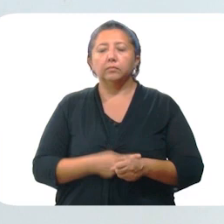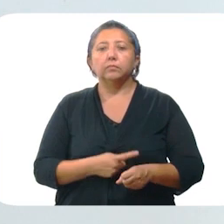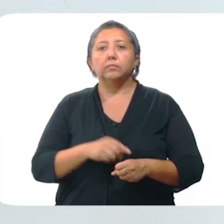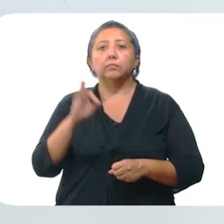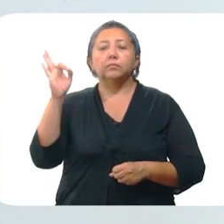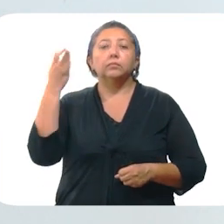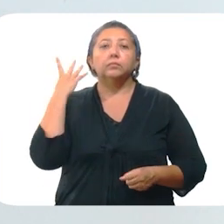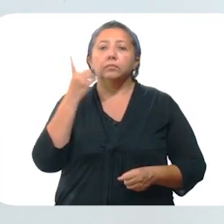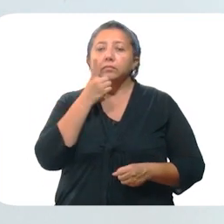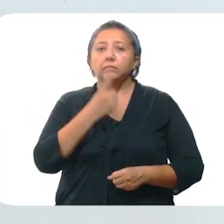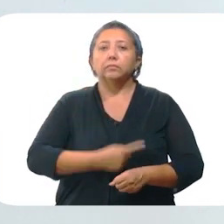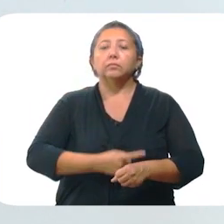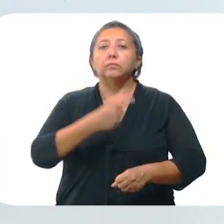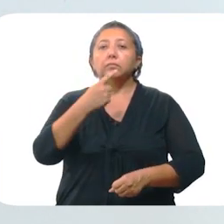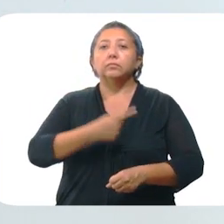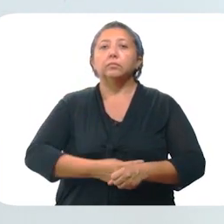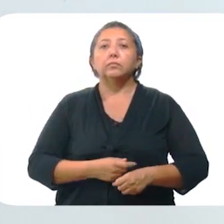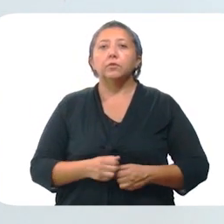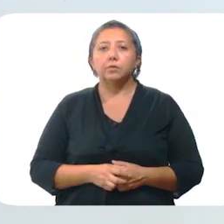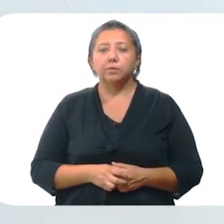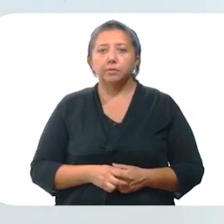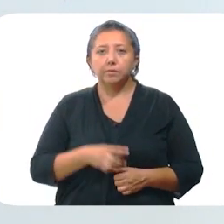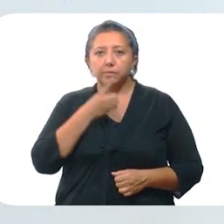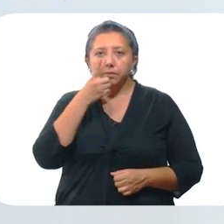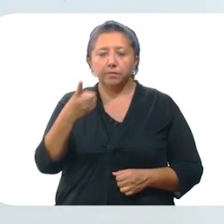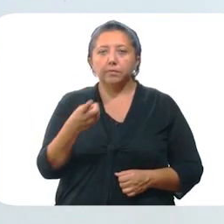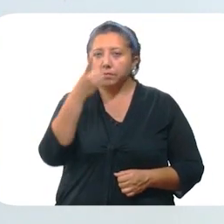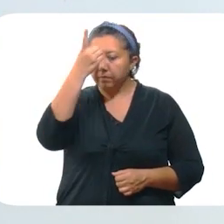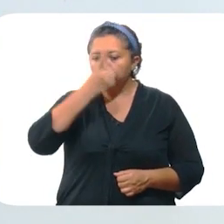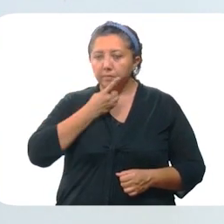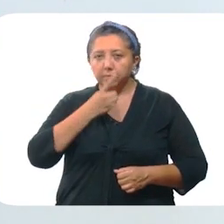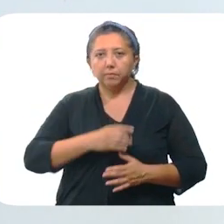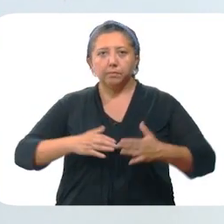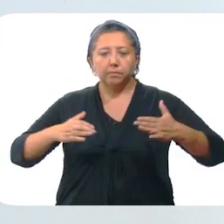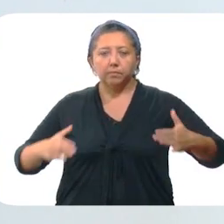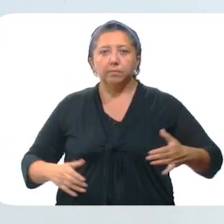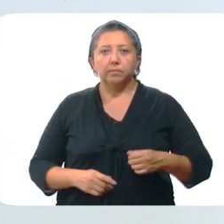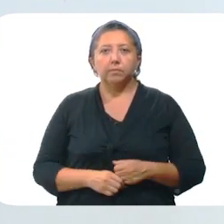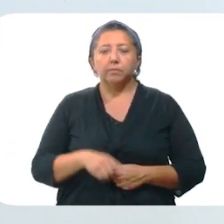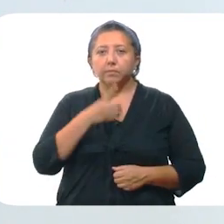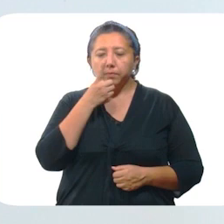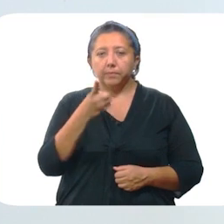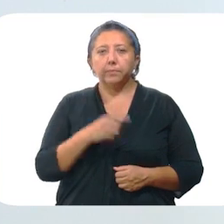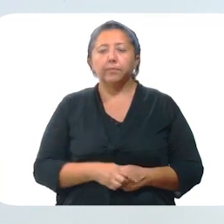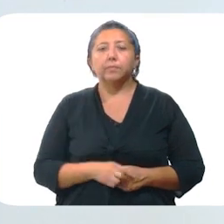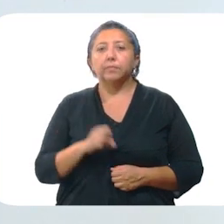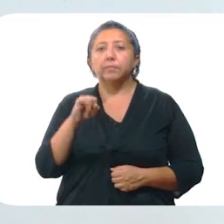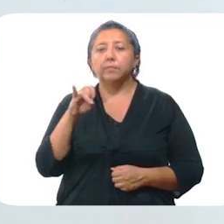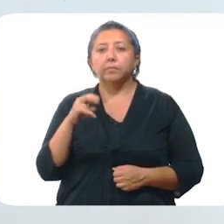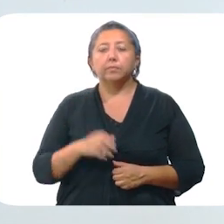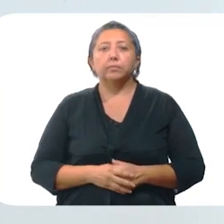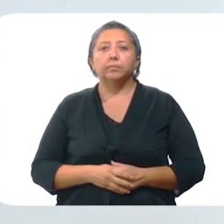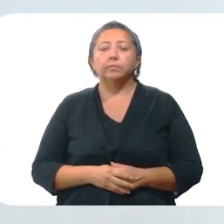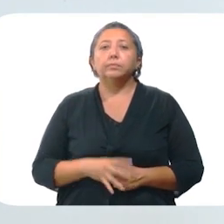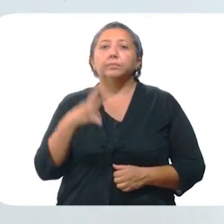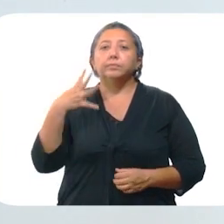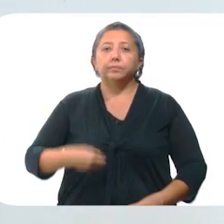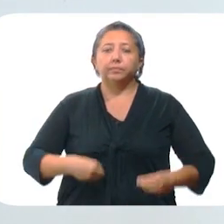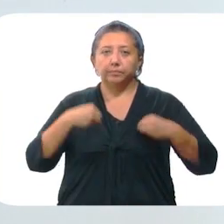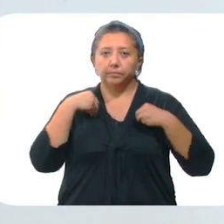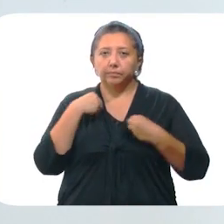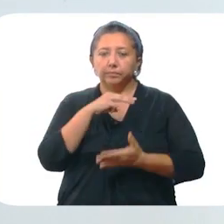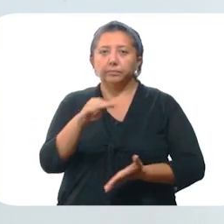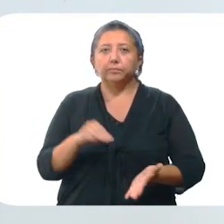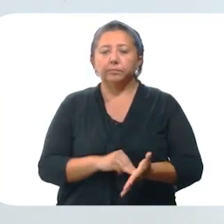principales enfermedades fueron hipertensión arterial, diabetes mellitus, obesidad, tabaquismo, inmunosupresión. 4 residían